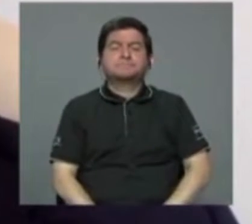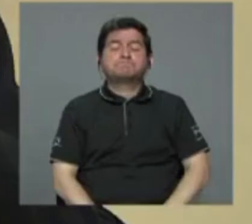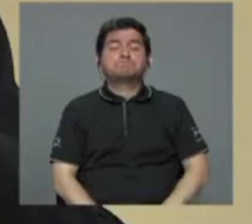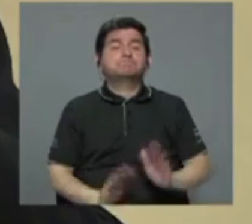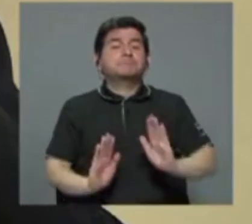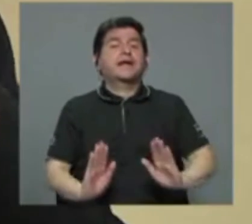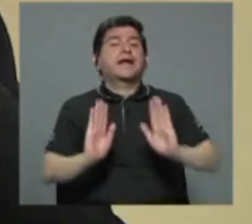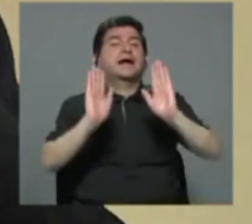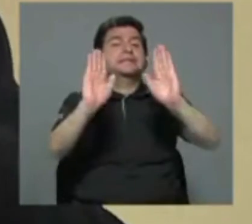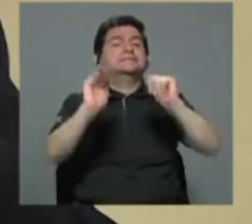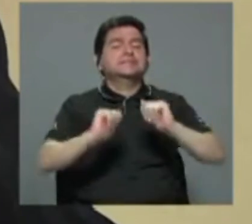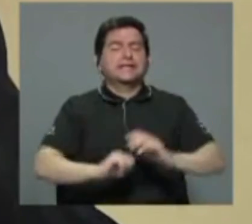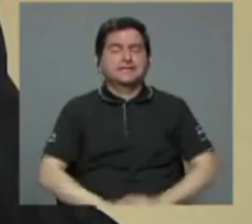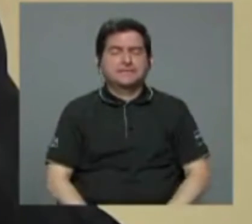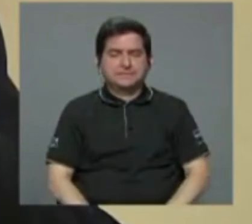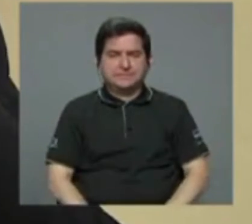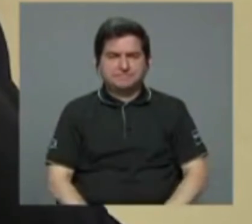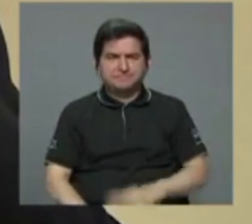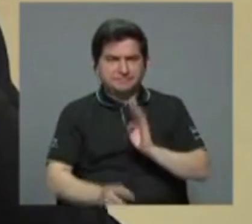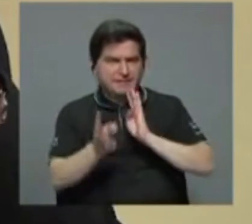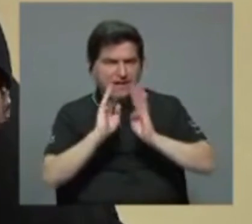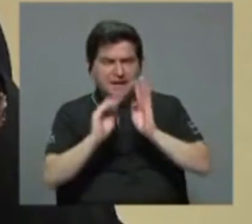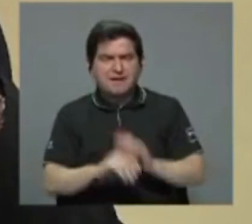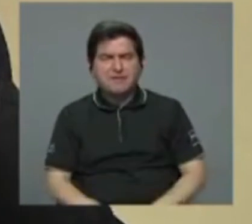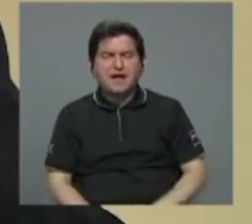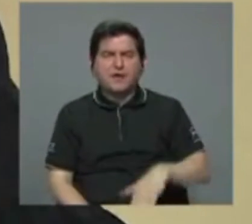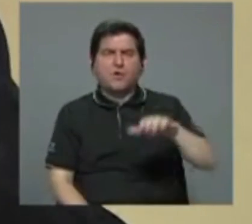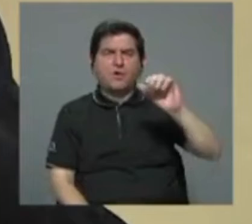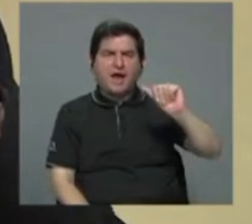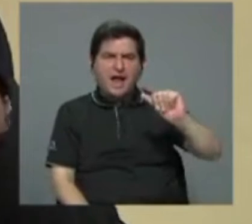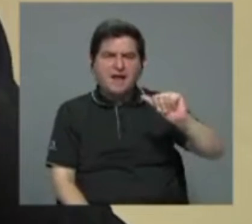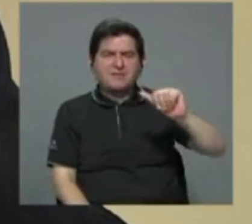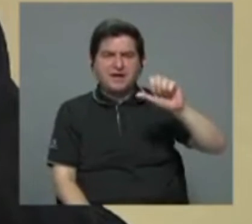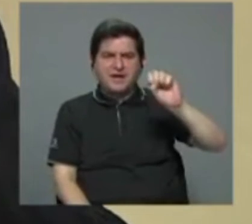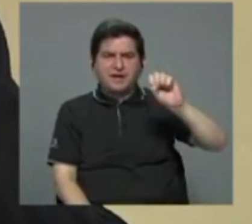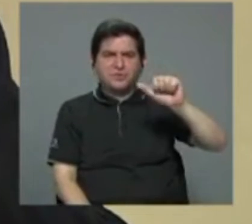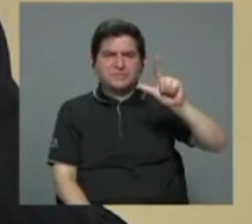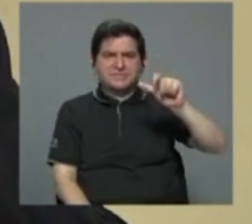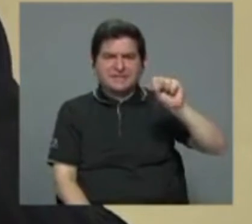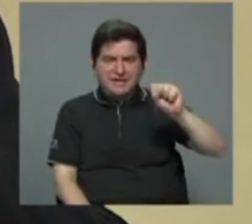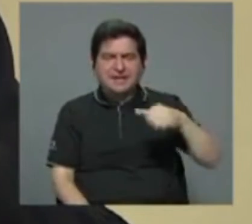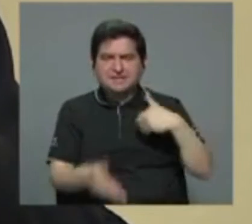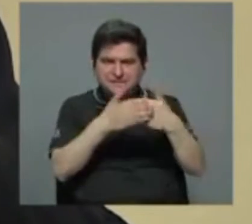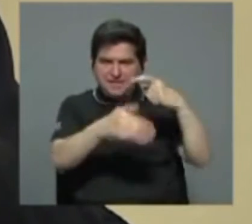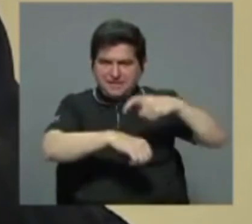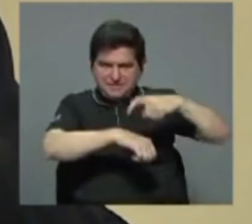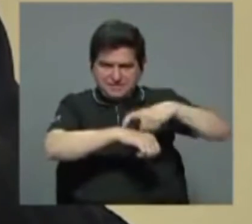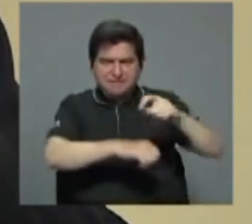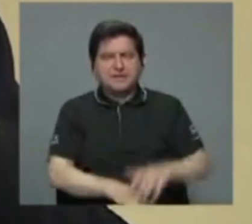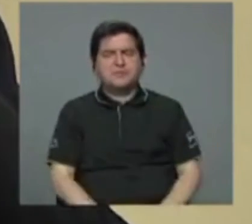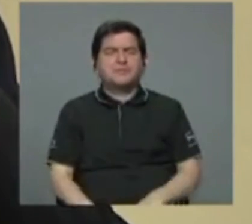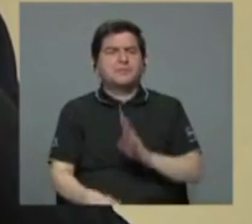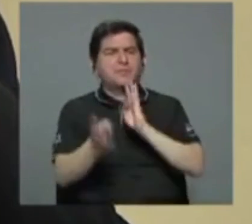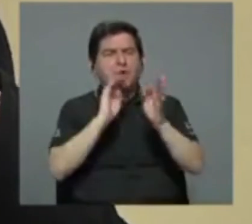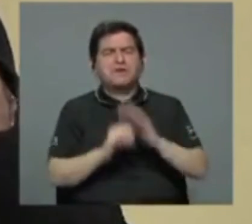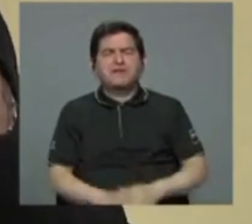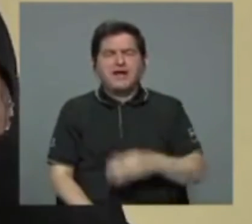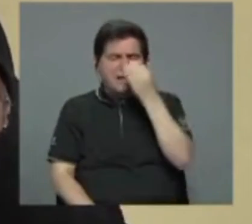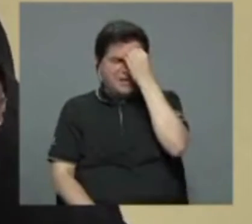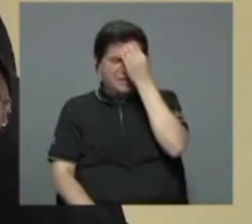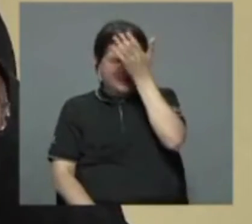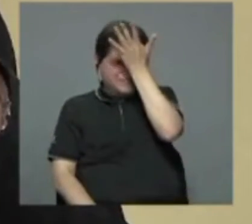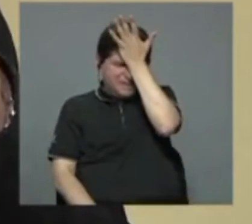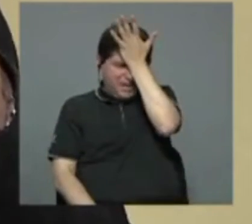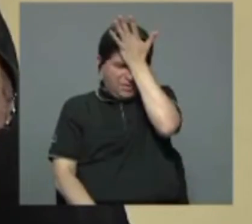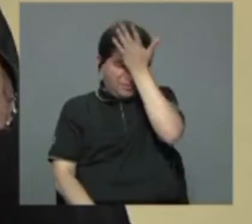Excelente. Conversando con don Álvaro Salas recientemente, hablaba del trauma, y ahora que